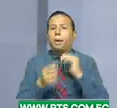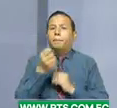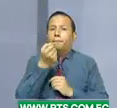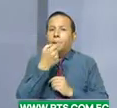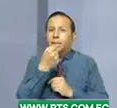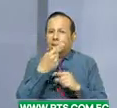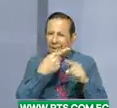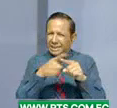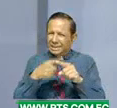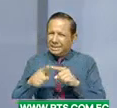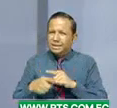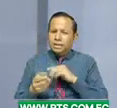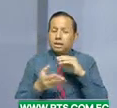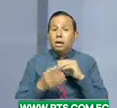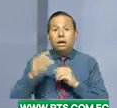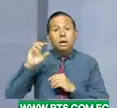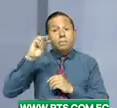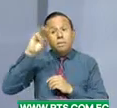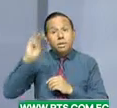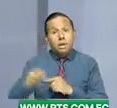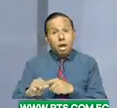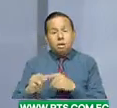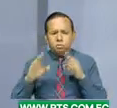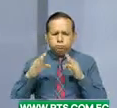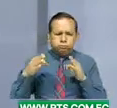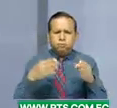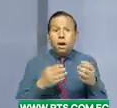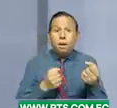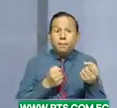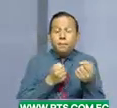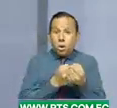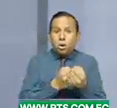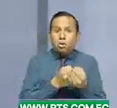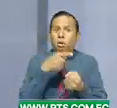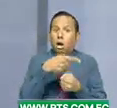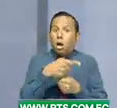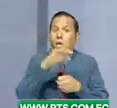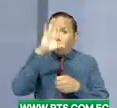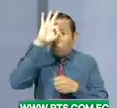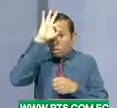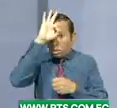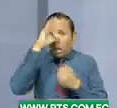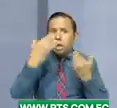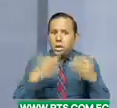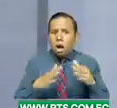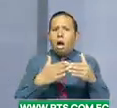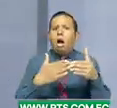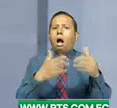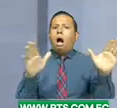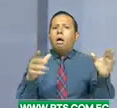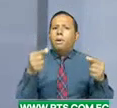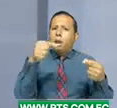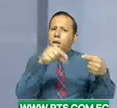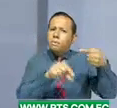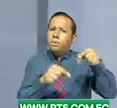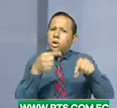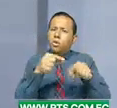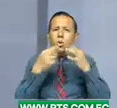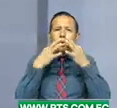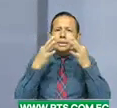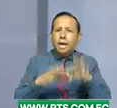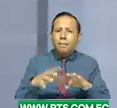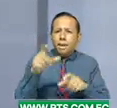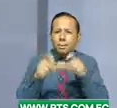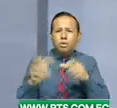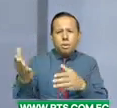emergencia focalizada que ejecuta el Ministerio de Salud Pública. De hecho, rehabilitó la formulación de exámenes en el laboratorio que estuvo sin